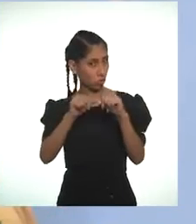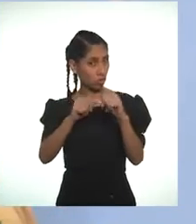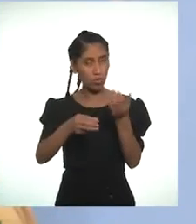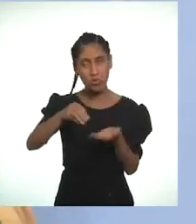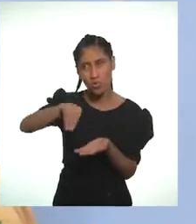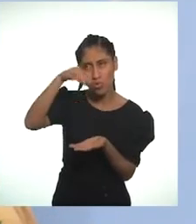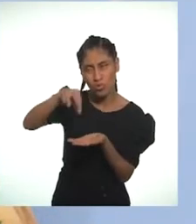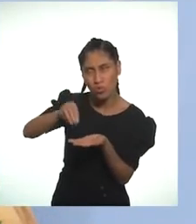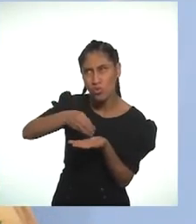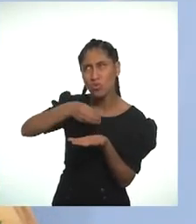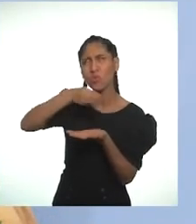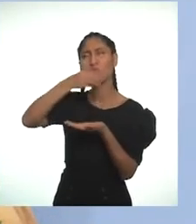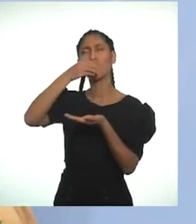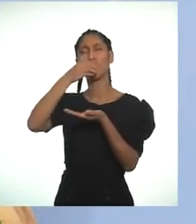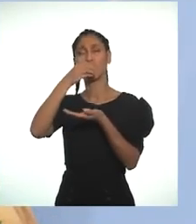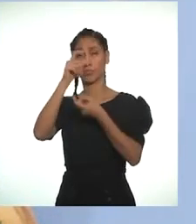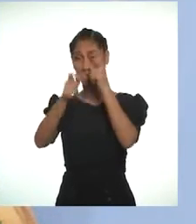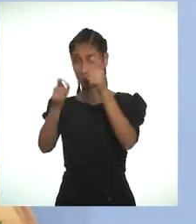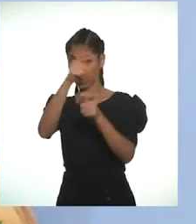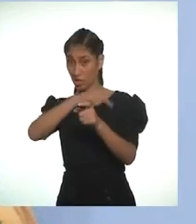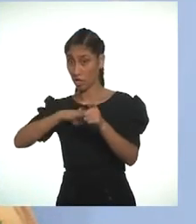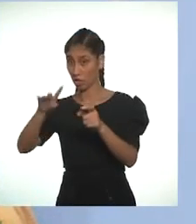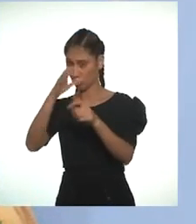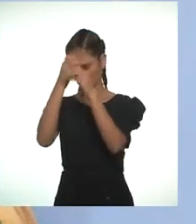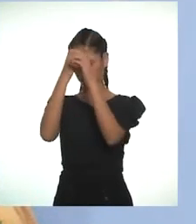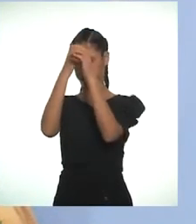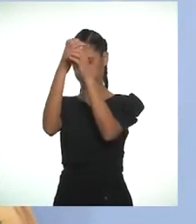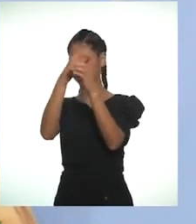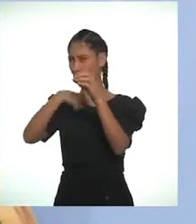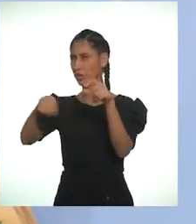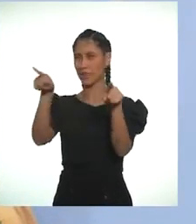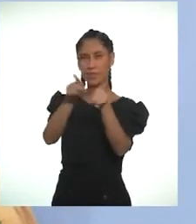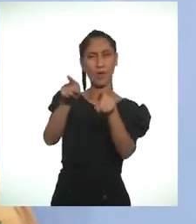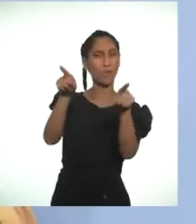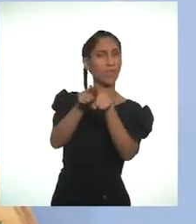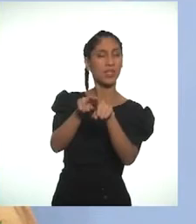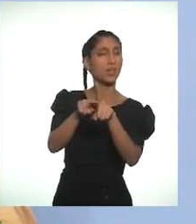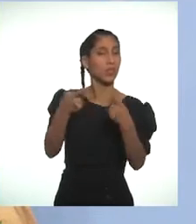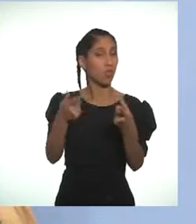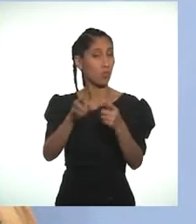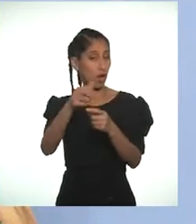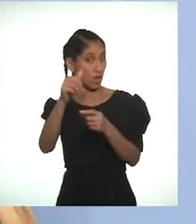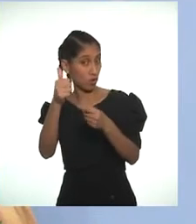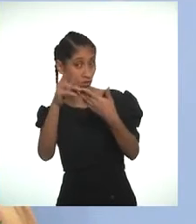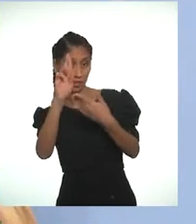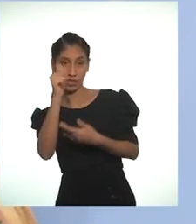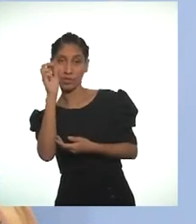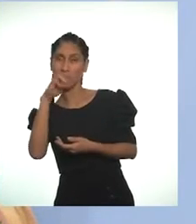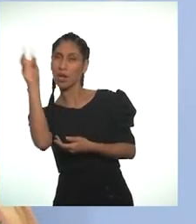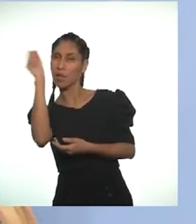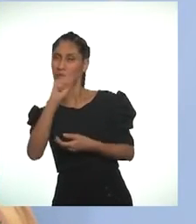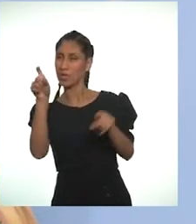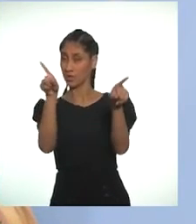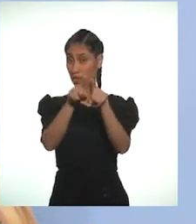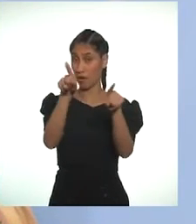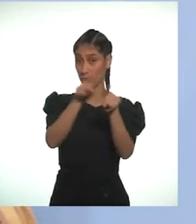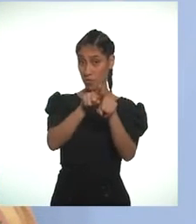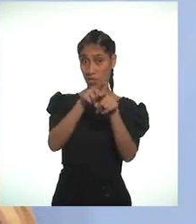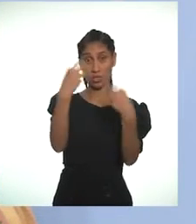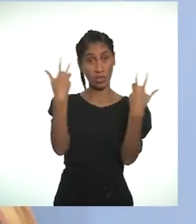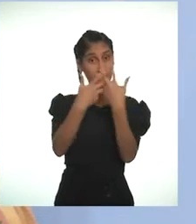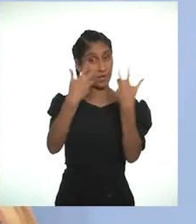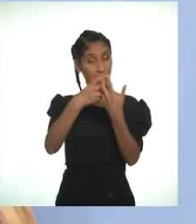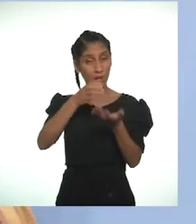impresionante. Los conocimientos de los pueblos originarios también incluyen otras ramas, además de la